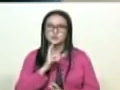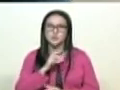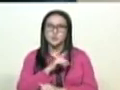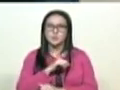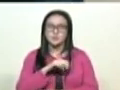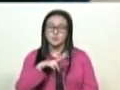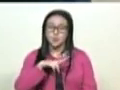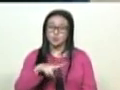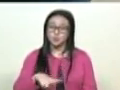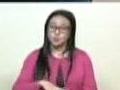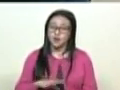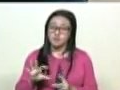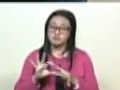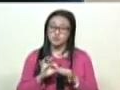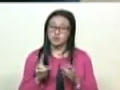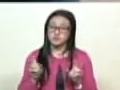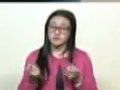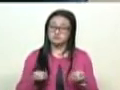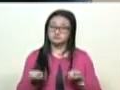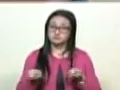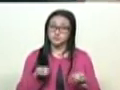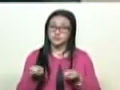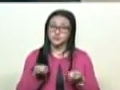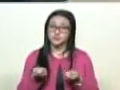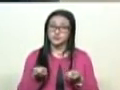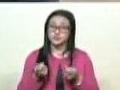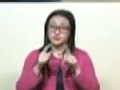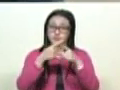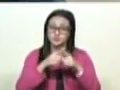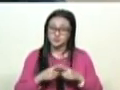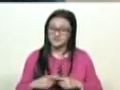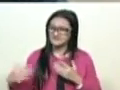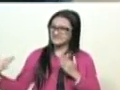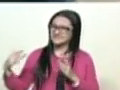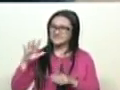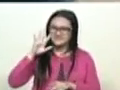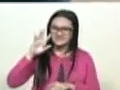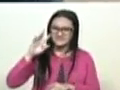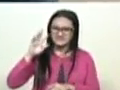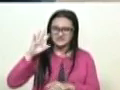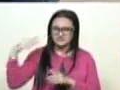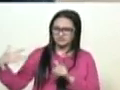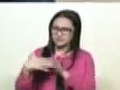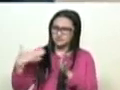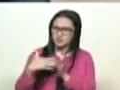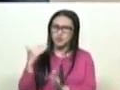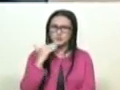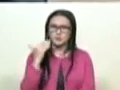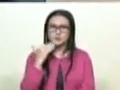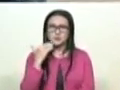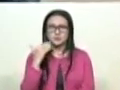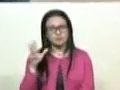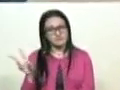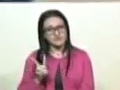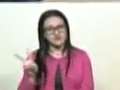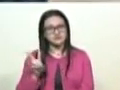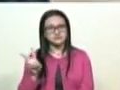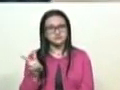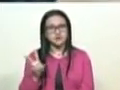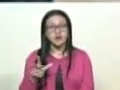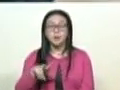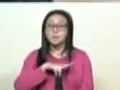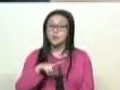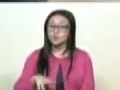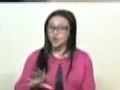ha sido también un gran aliado en materia financiera. Ante el asedio económico que Estados Unidos ha planteado contra Venezuela, con Portugal